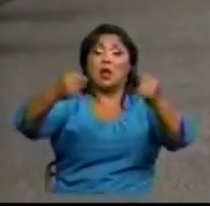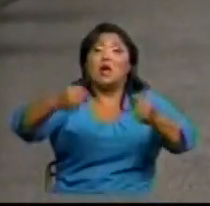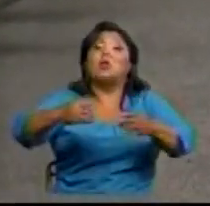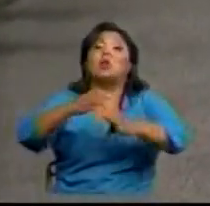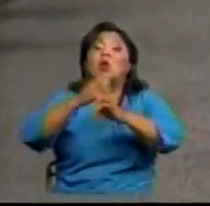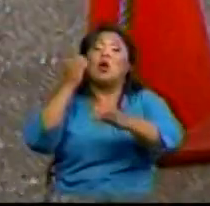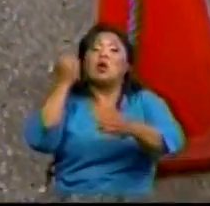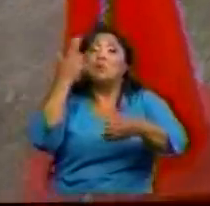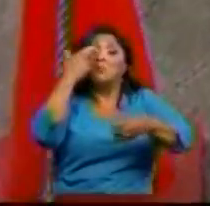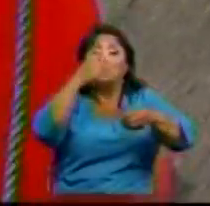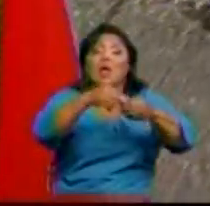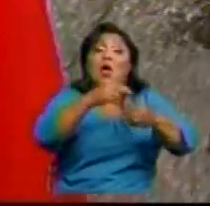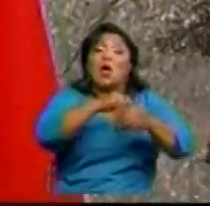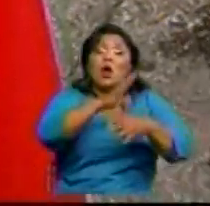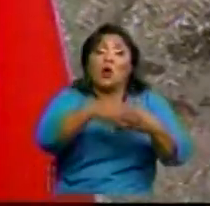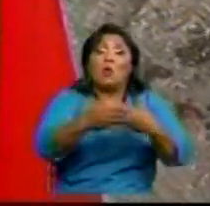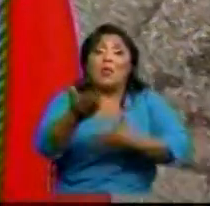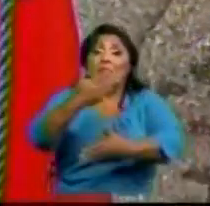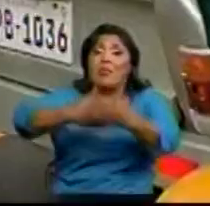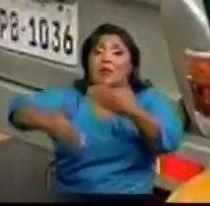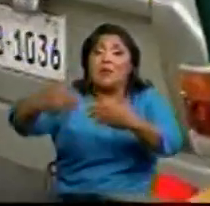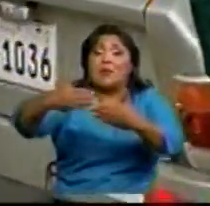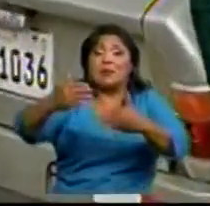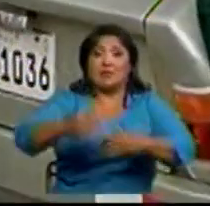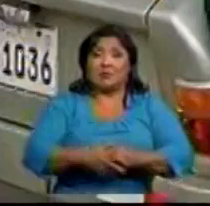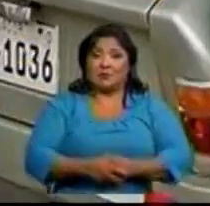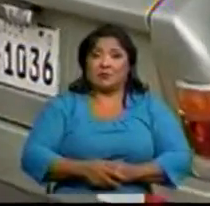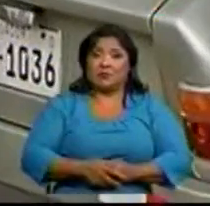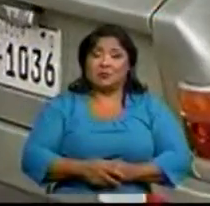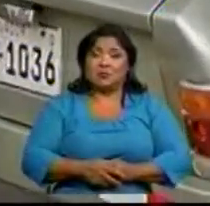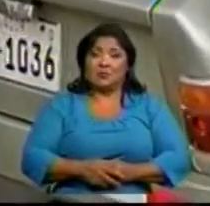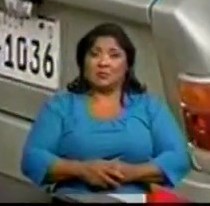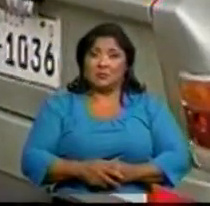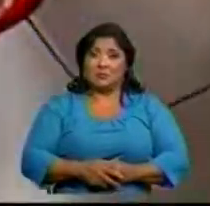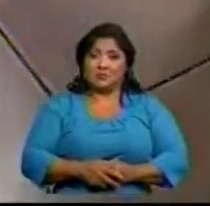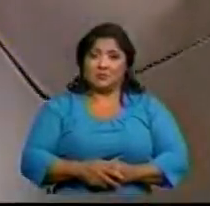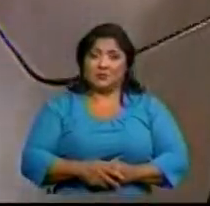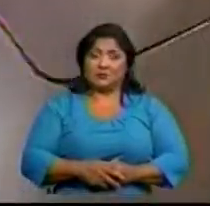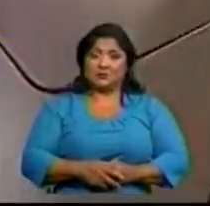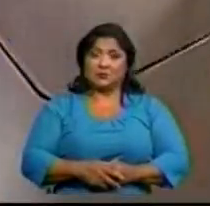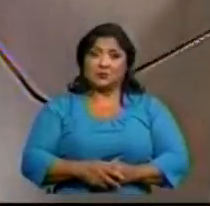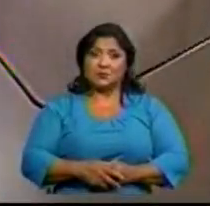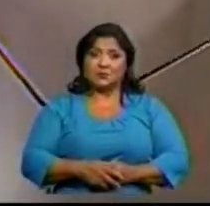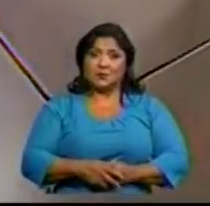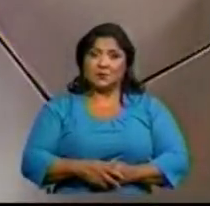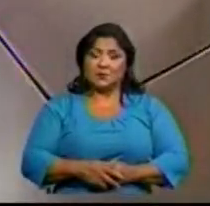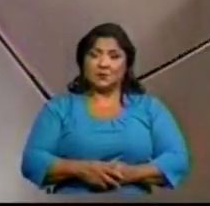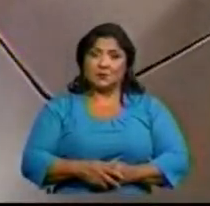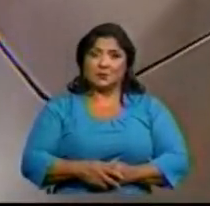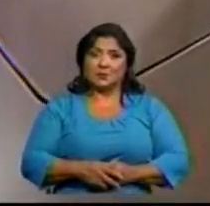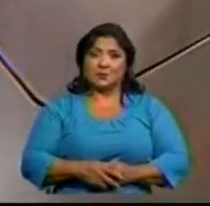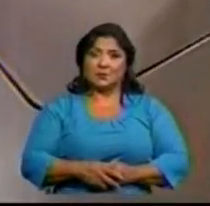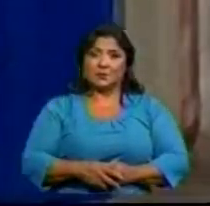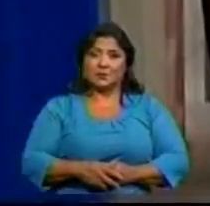almacenamiento y comercialización maria belen goncálves noticiero